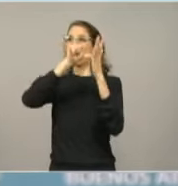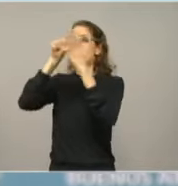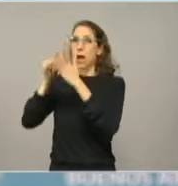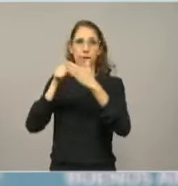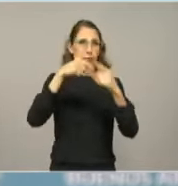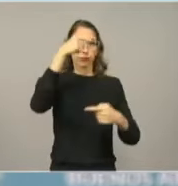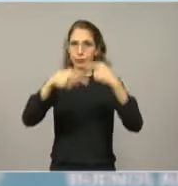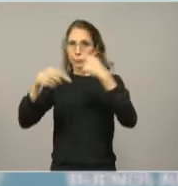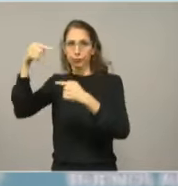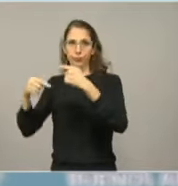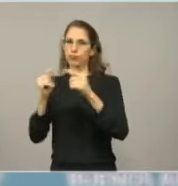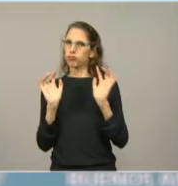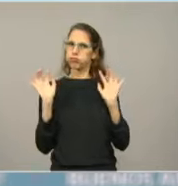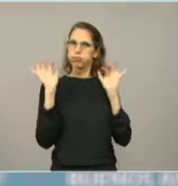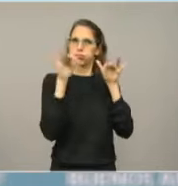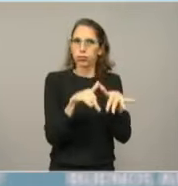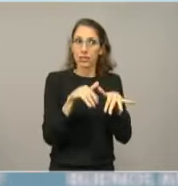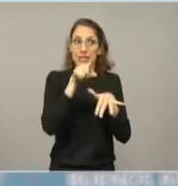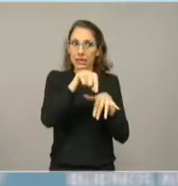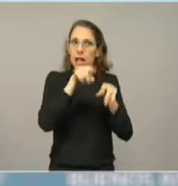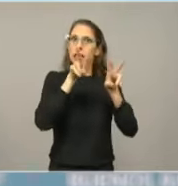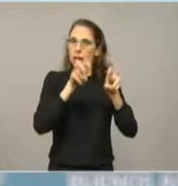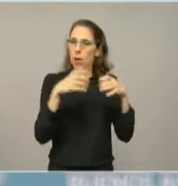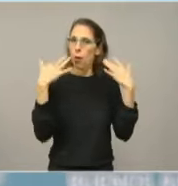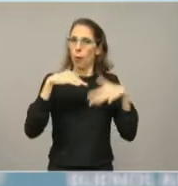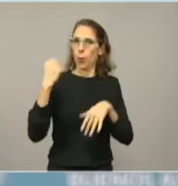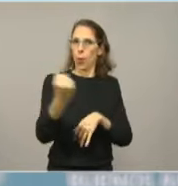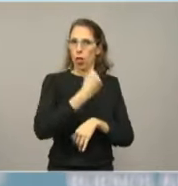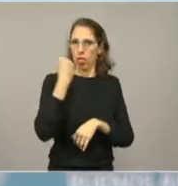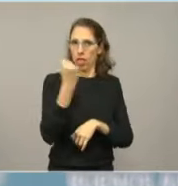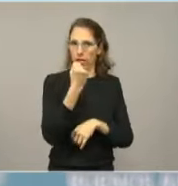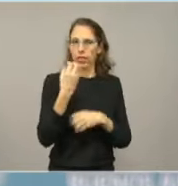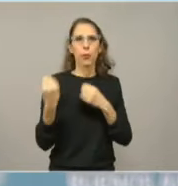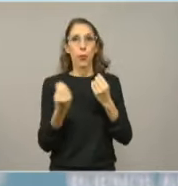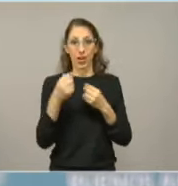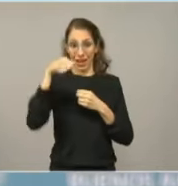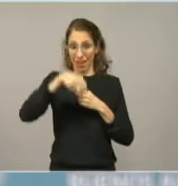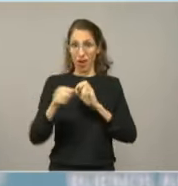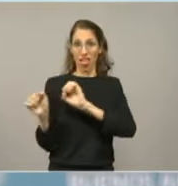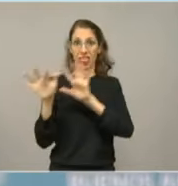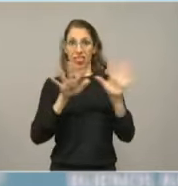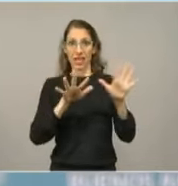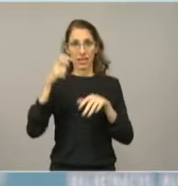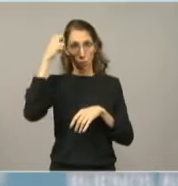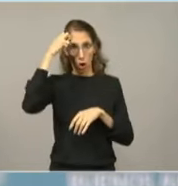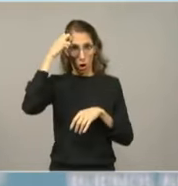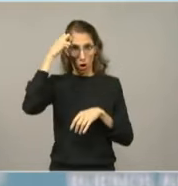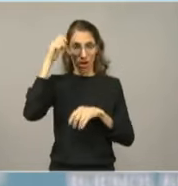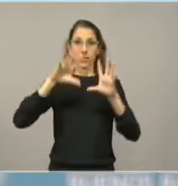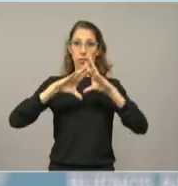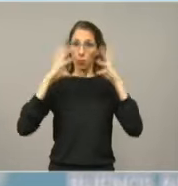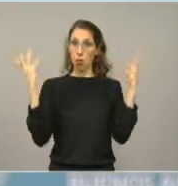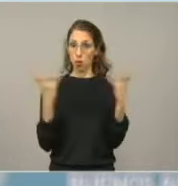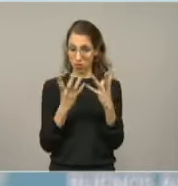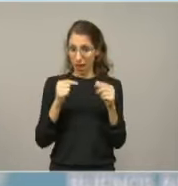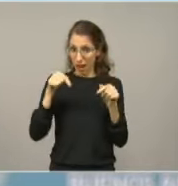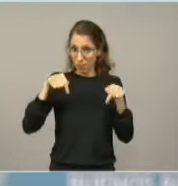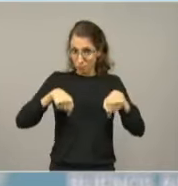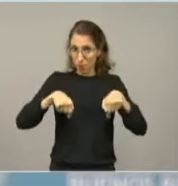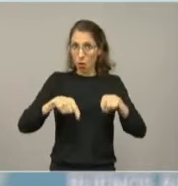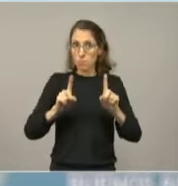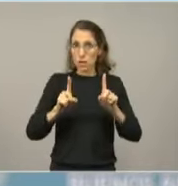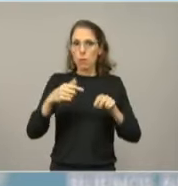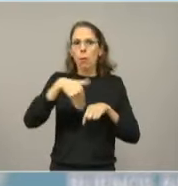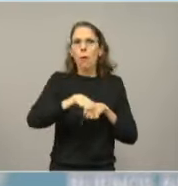todo el mundo eh es muy importante sobre todo porque en esta en esta edición en este décimo congreso mundial se va a